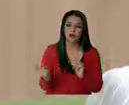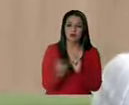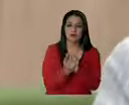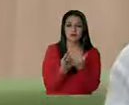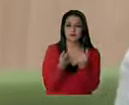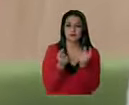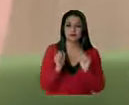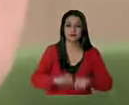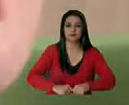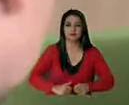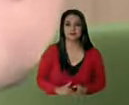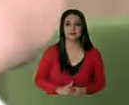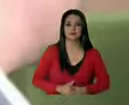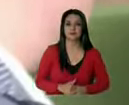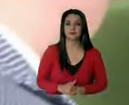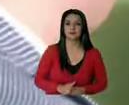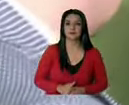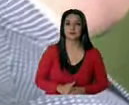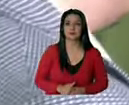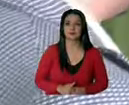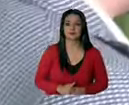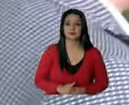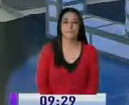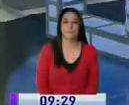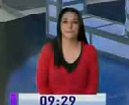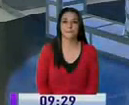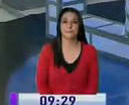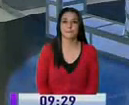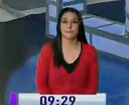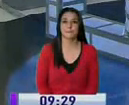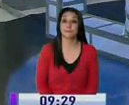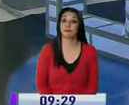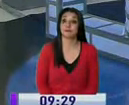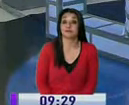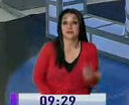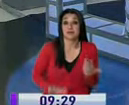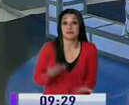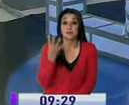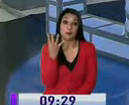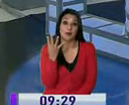externa. En Quito informó Adriana Rojas. ¿Serán cuatro?